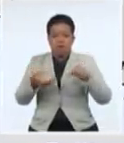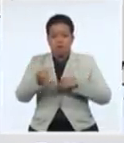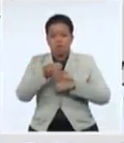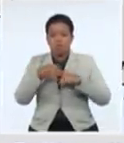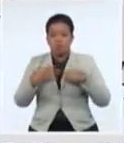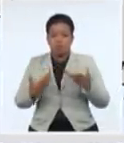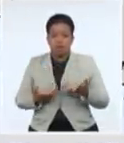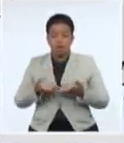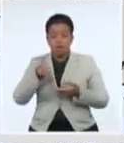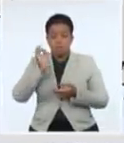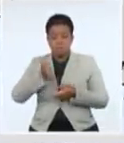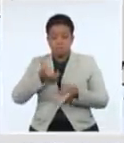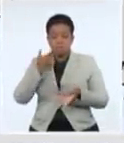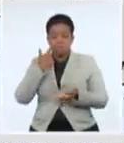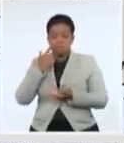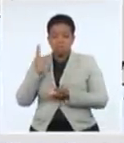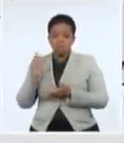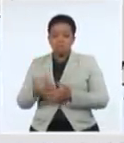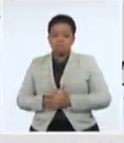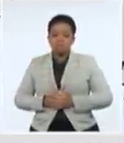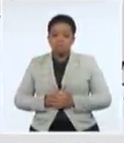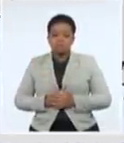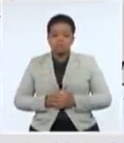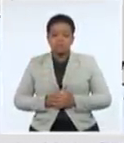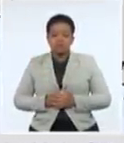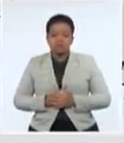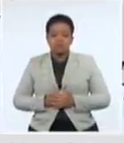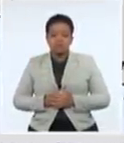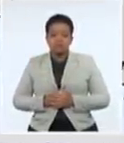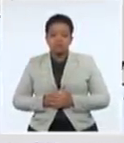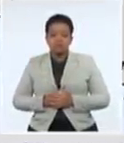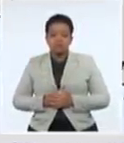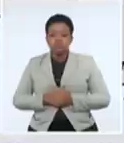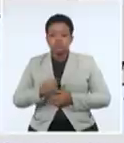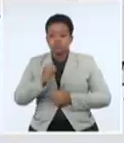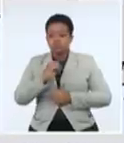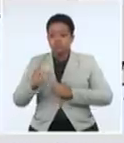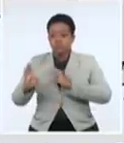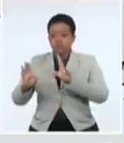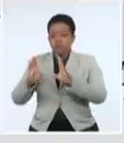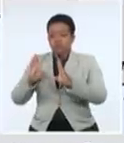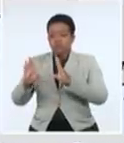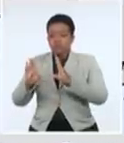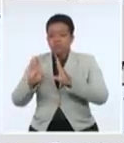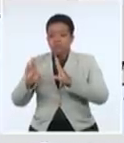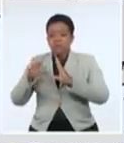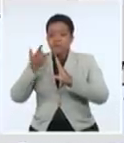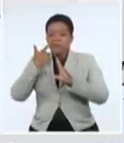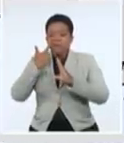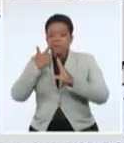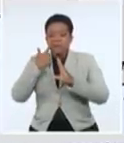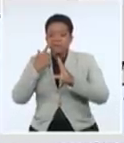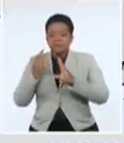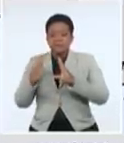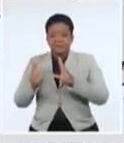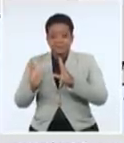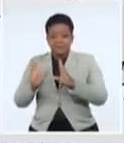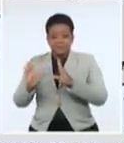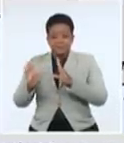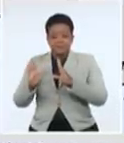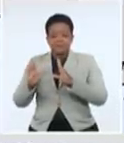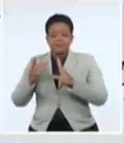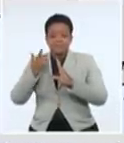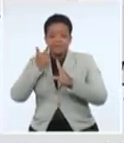tiene. Occidente, con una imagen que realmente estimula el